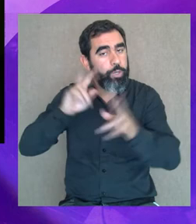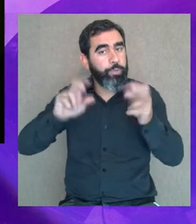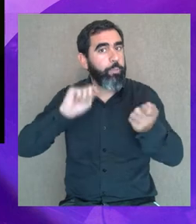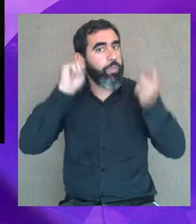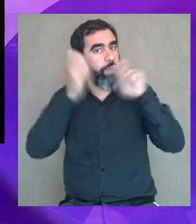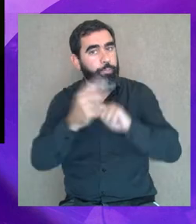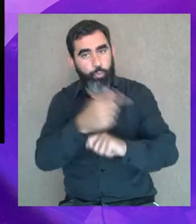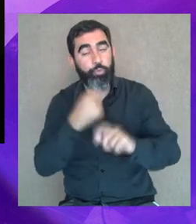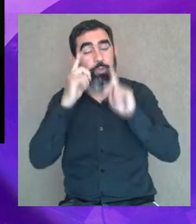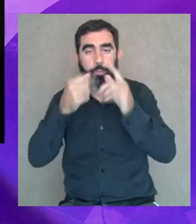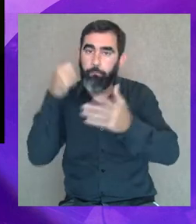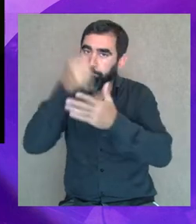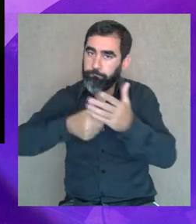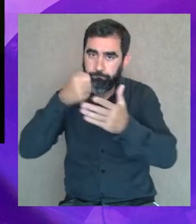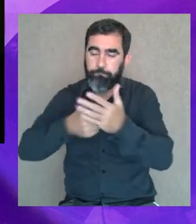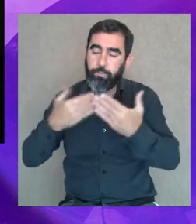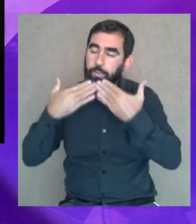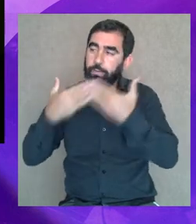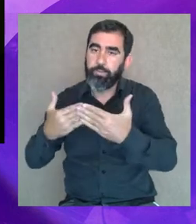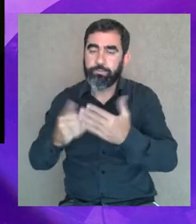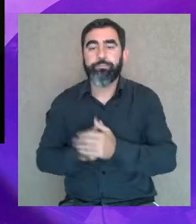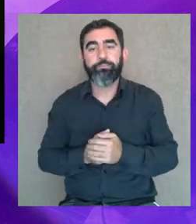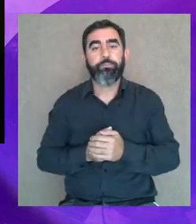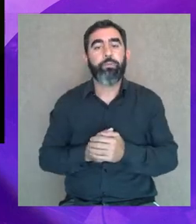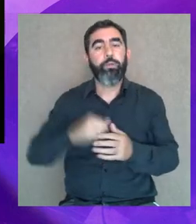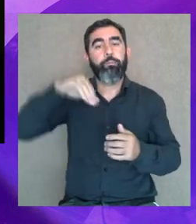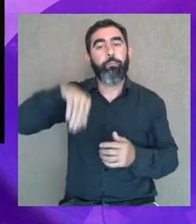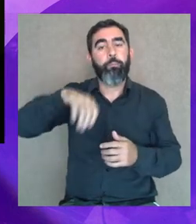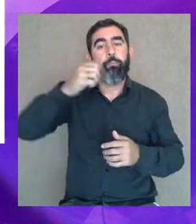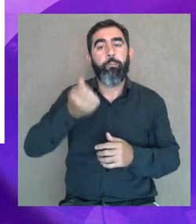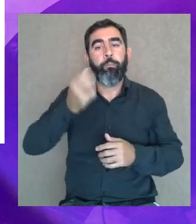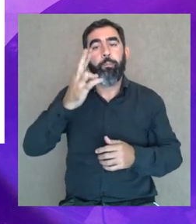tiempo lo esté graciascarmen marianela